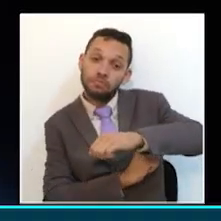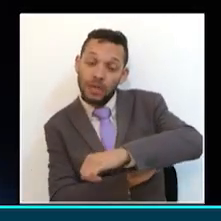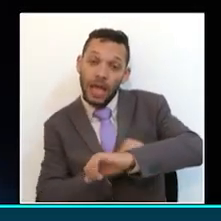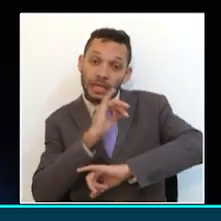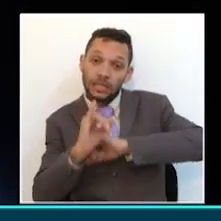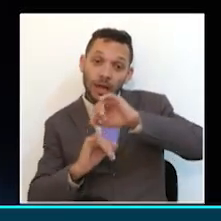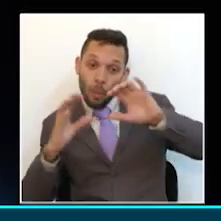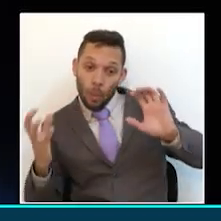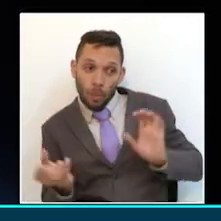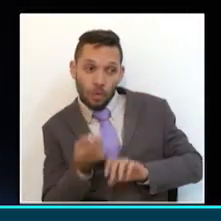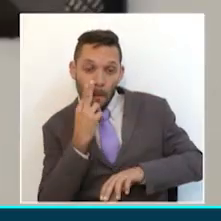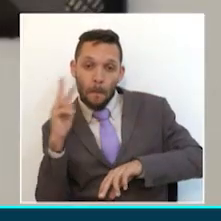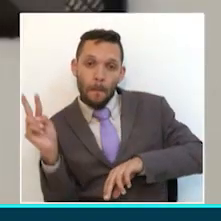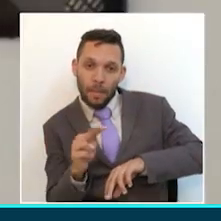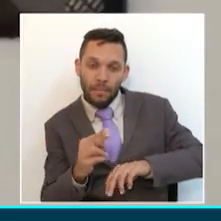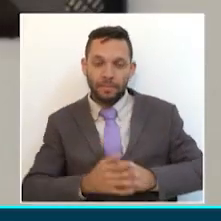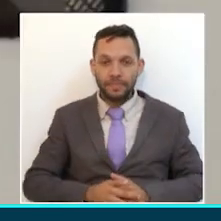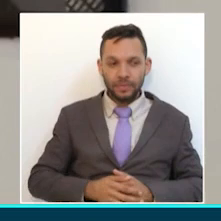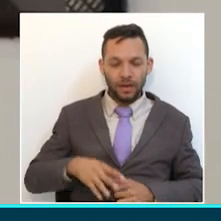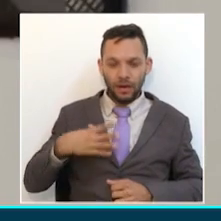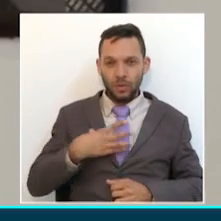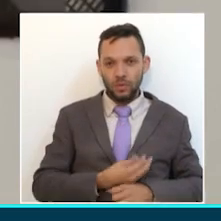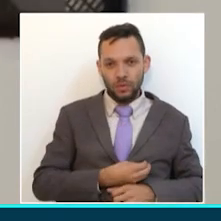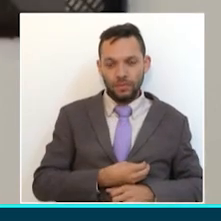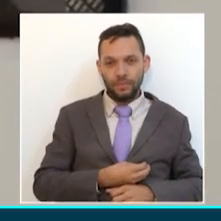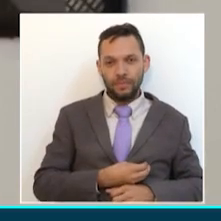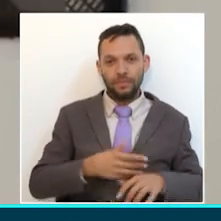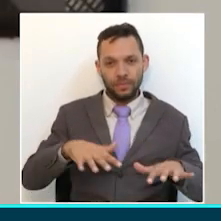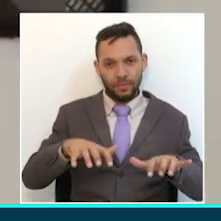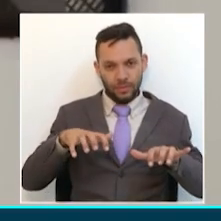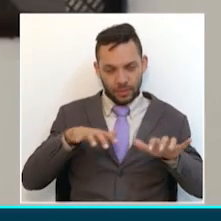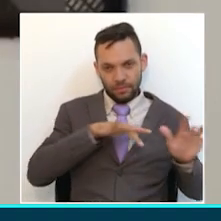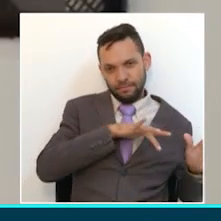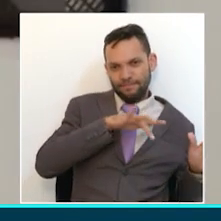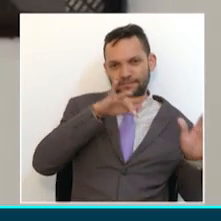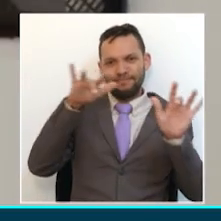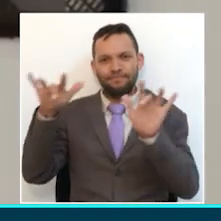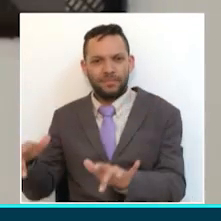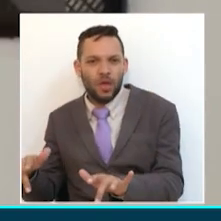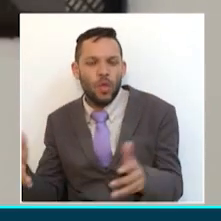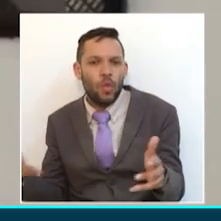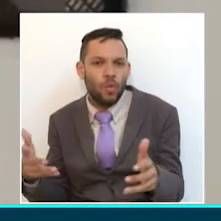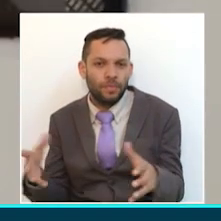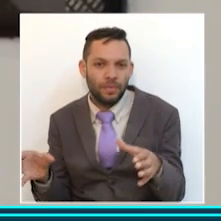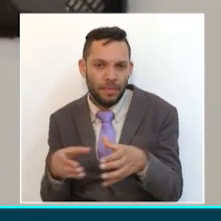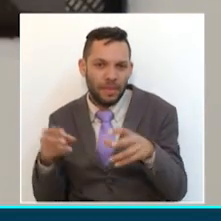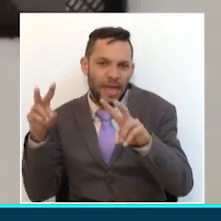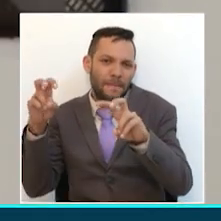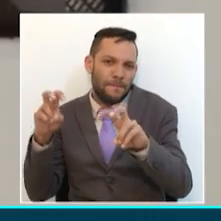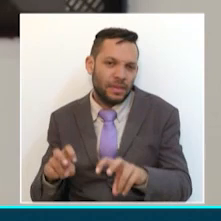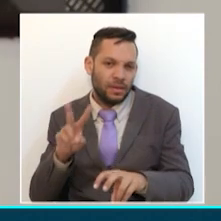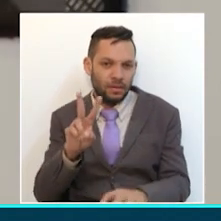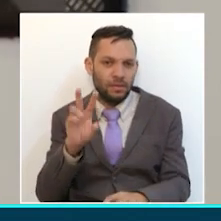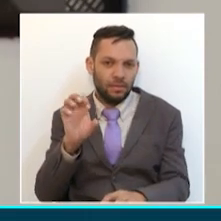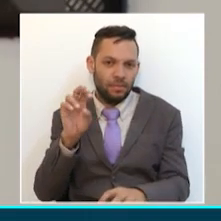nivel mundial. Nosotros viajamos al Congreso VEXAR, que es el Congreso de Investigación a Venus. Nos